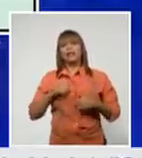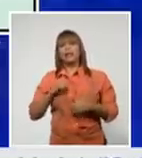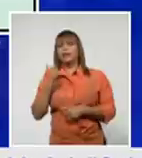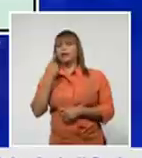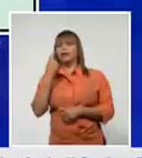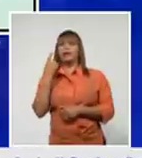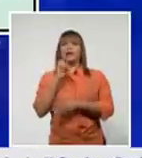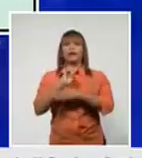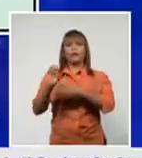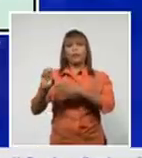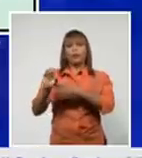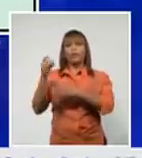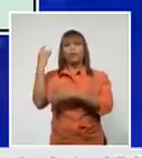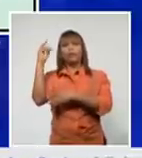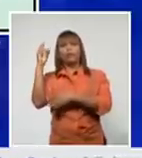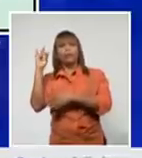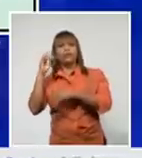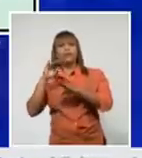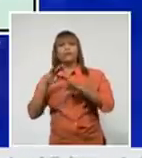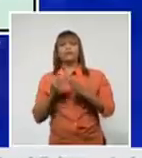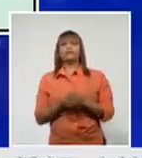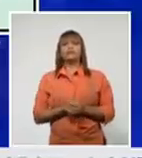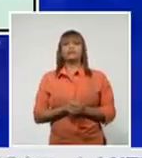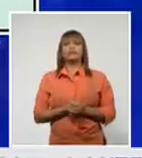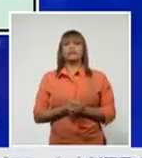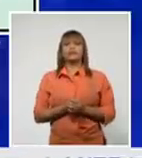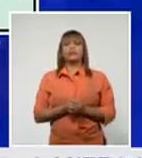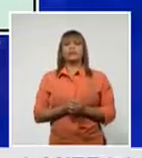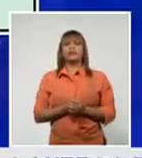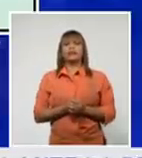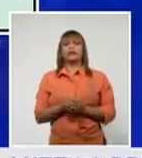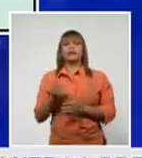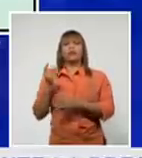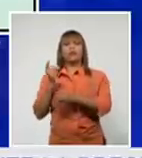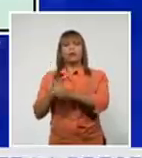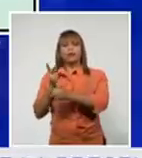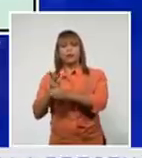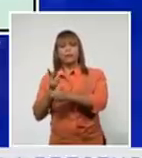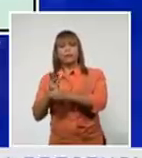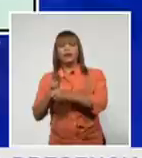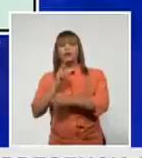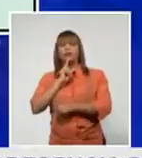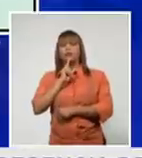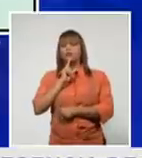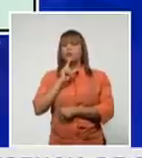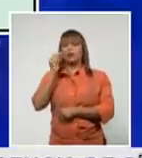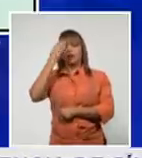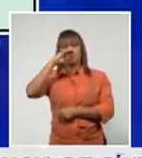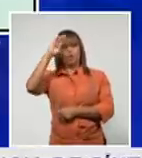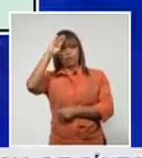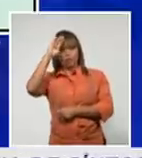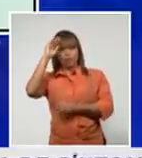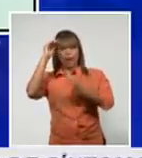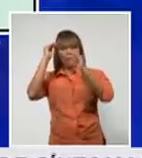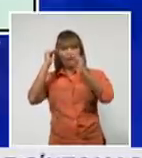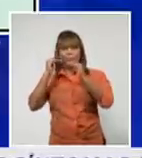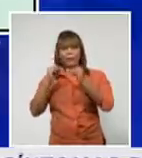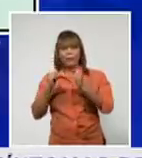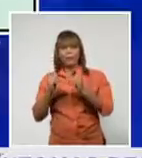Panamá, República Dominicana, Guatemala, Honduras y Cuba, que aparece ahí con